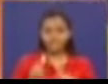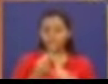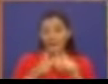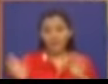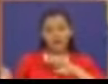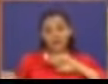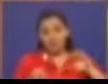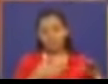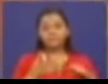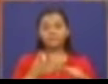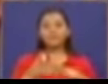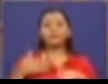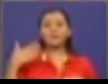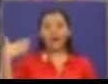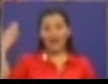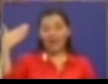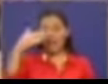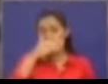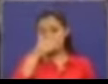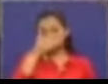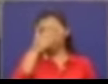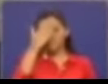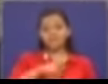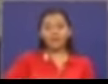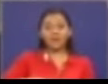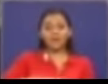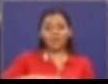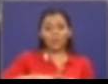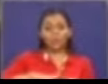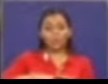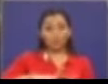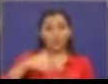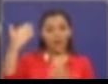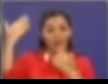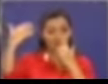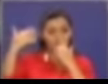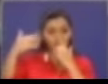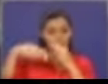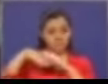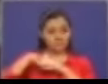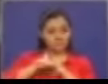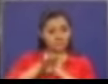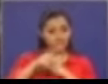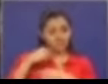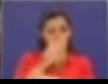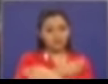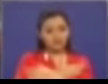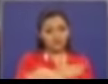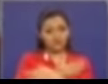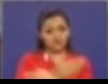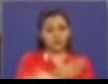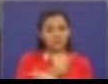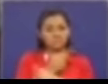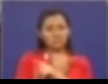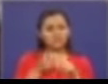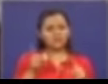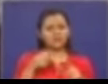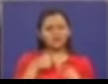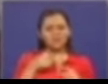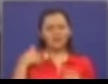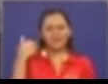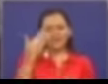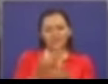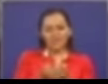alcaldes. Hay de caer antipatiquísimo una reunión de alcaldes. Yo no sé si es conveniente seguir pasando a saludar, porque llegué, solo